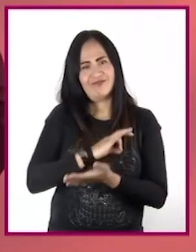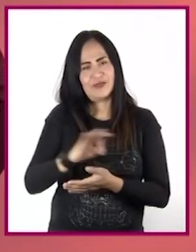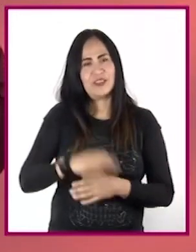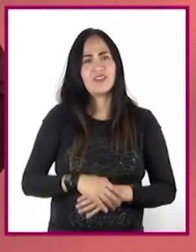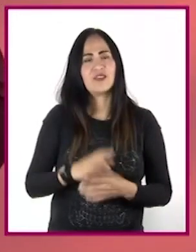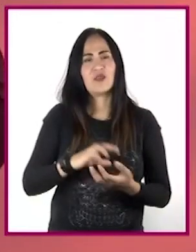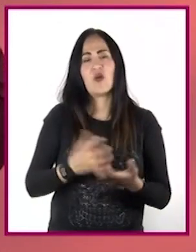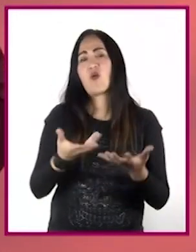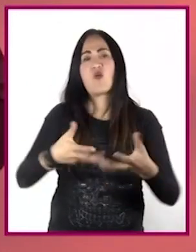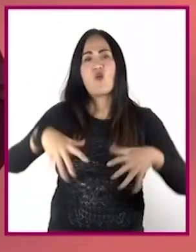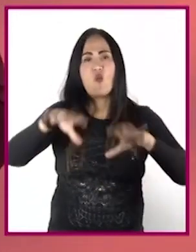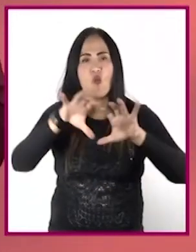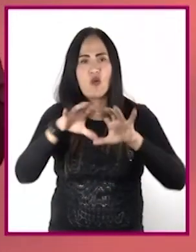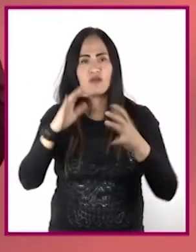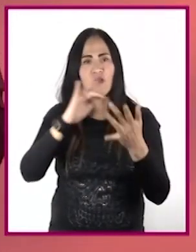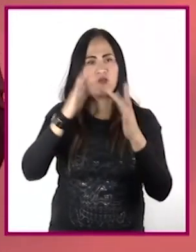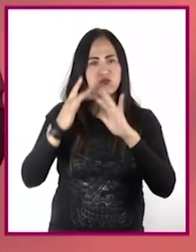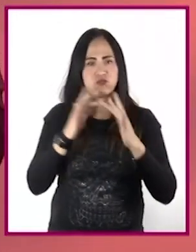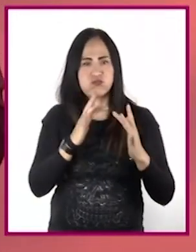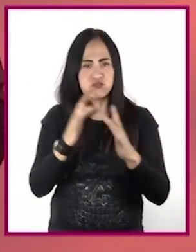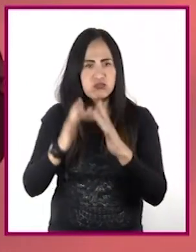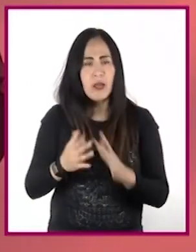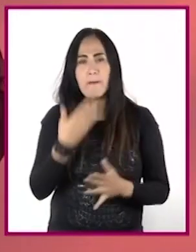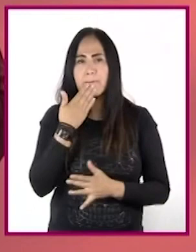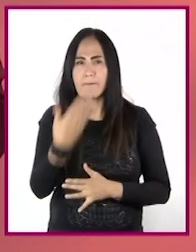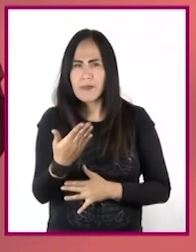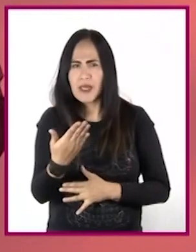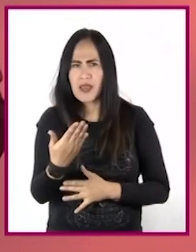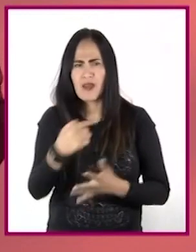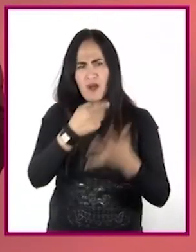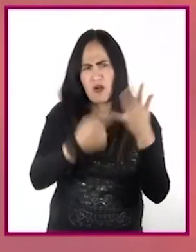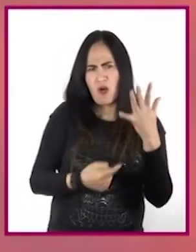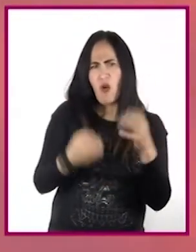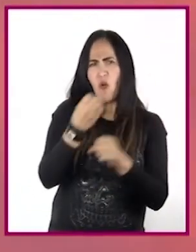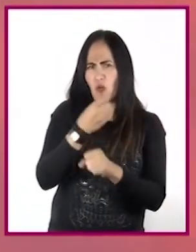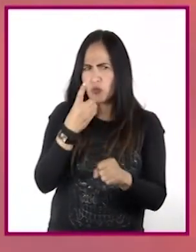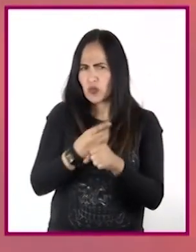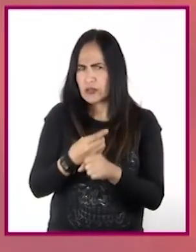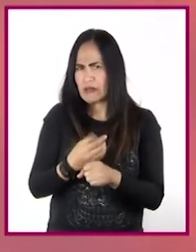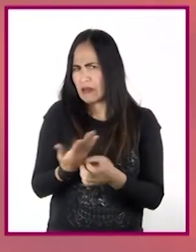Globalización. Y podemos verlo como amenaza o como oportunidad.